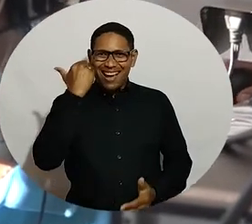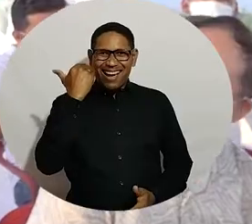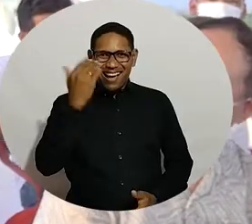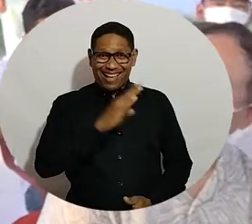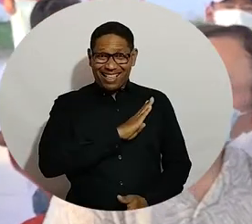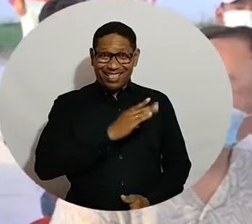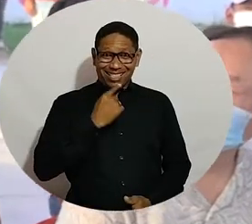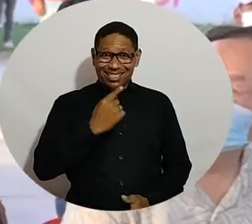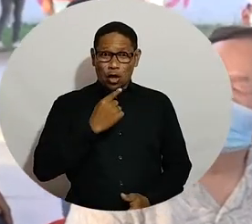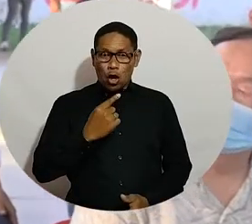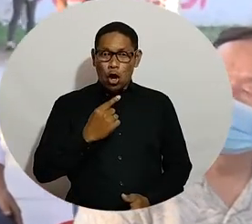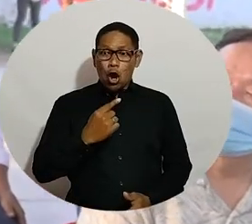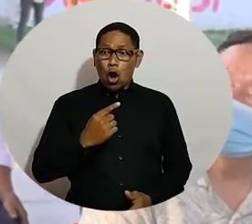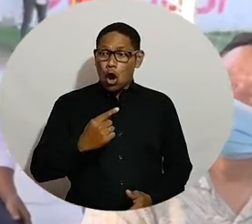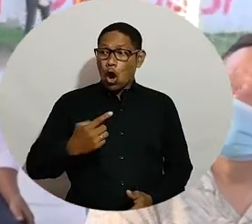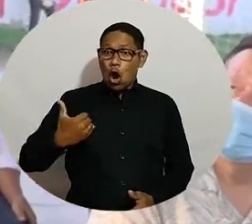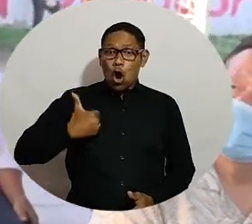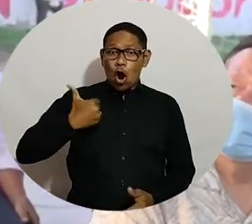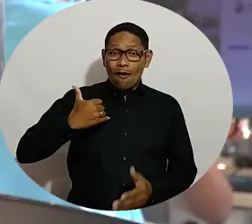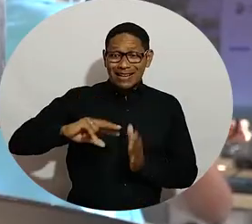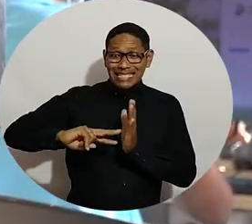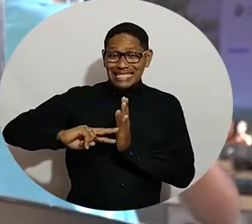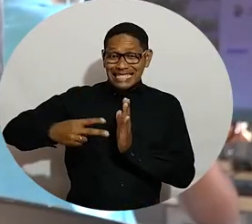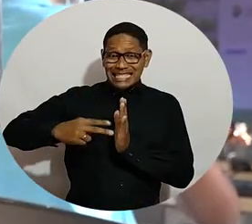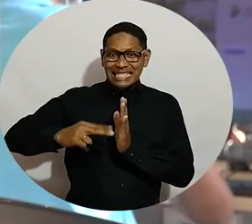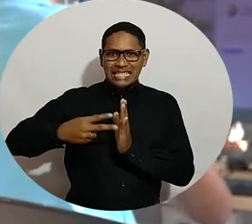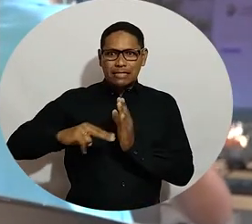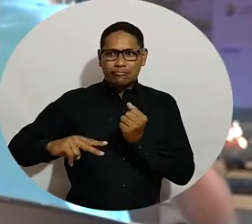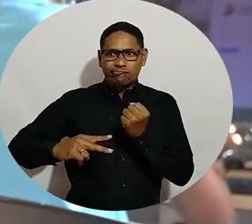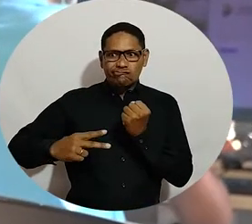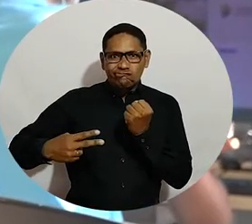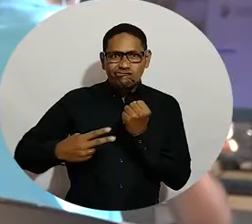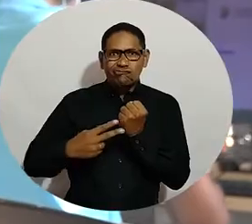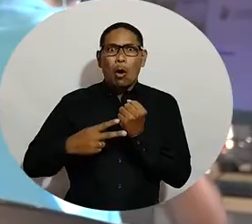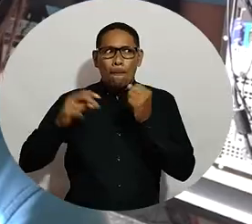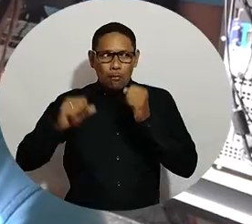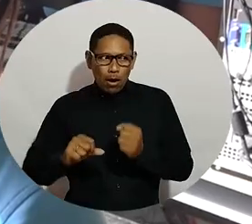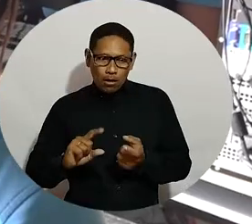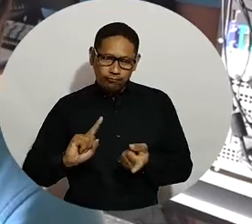alcaldesa en el convenio del Sena, hoy los jóvenes del Sena pueden hacer tránsito a la universidad.